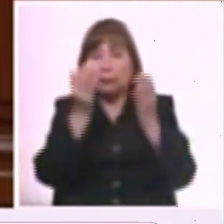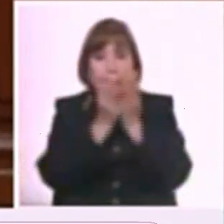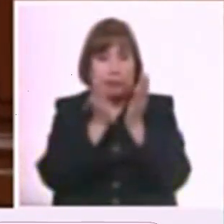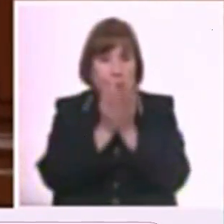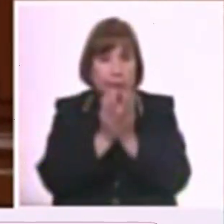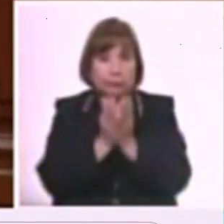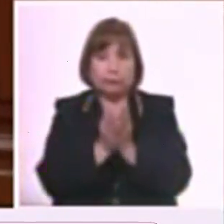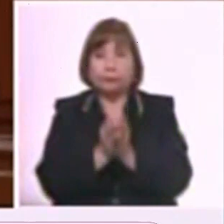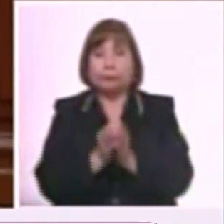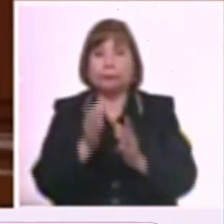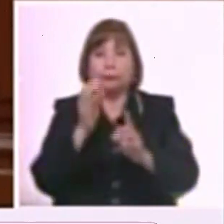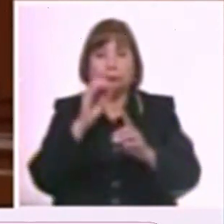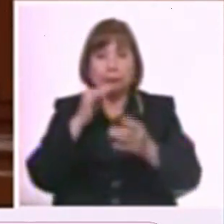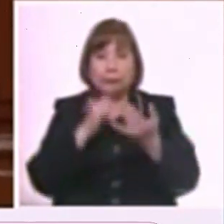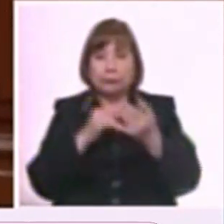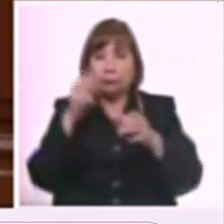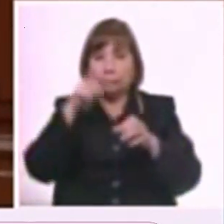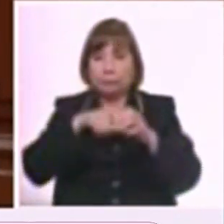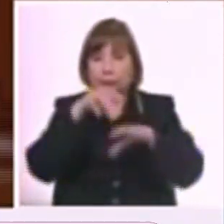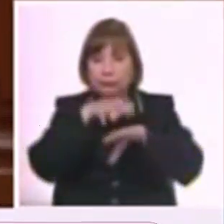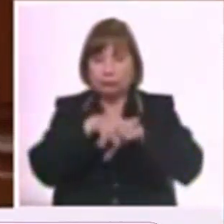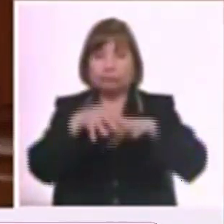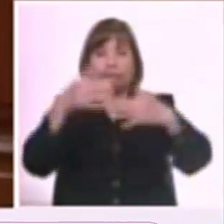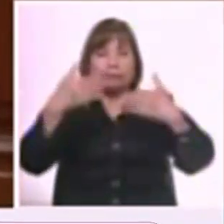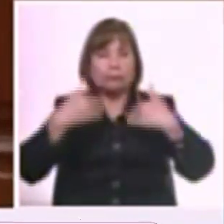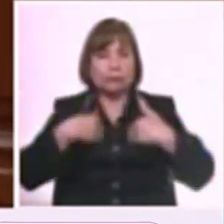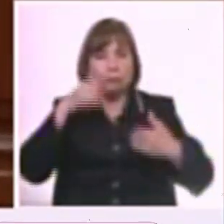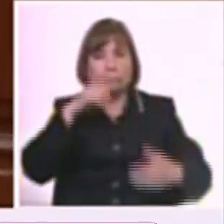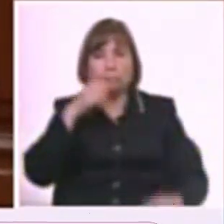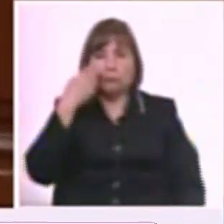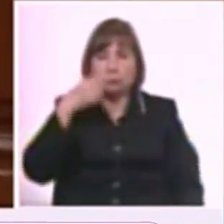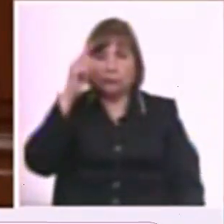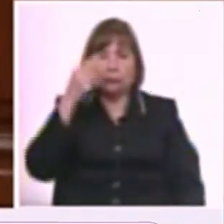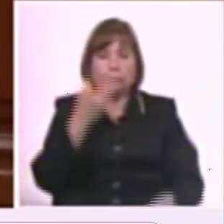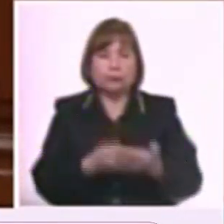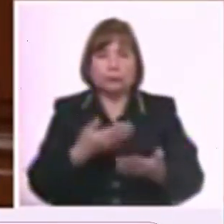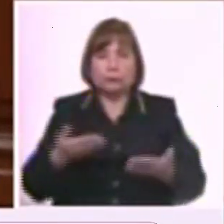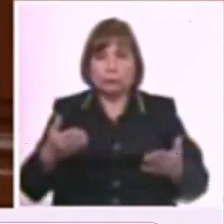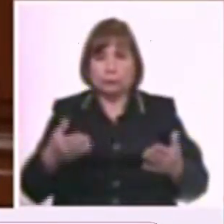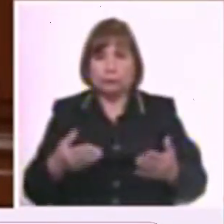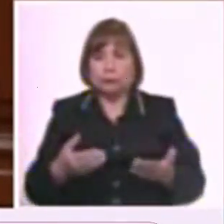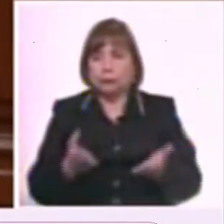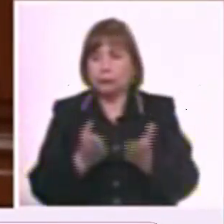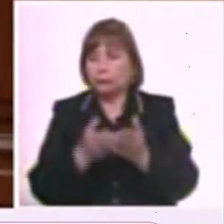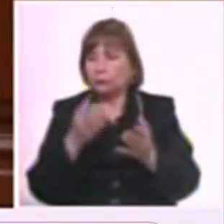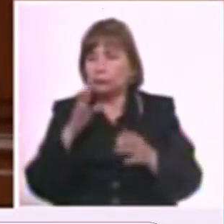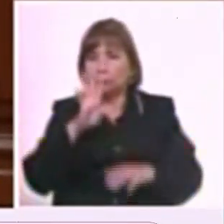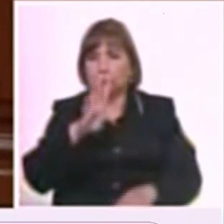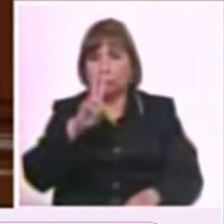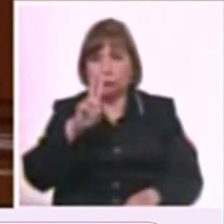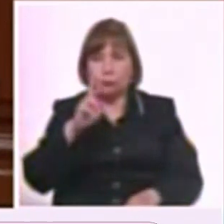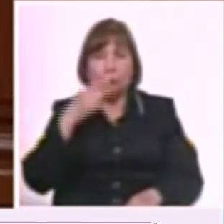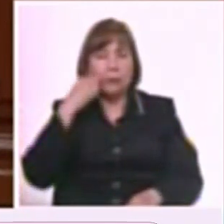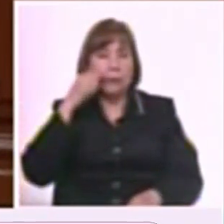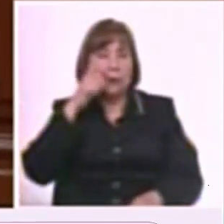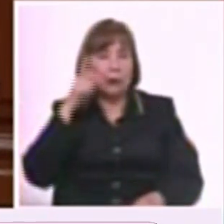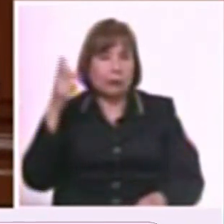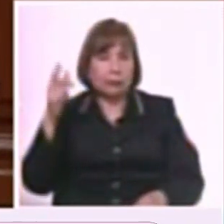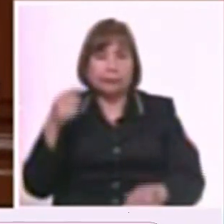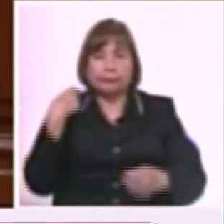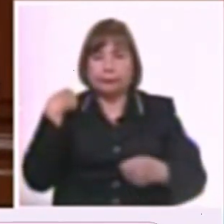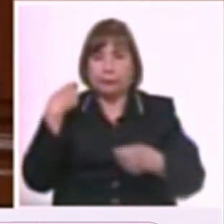el suministro de cuadernos de trabajo por más de un millón de infantes de 4 y 5 años que cursan educación inicial.